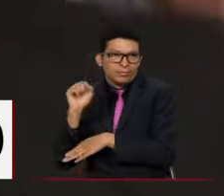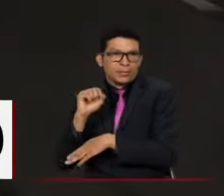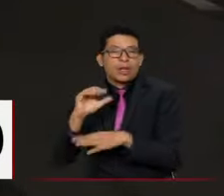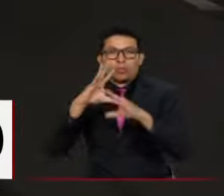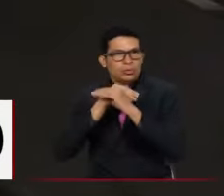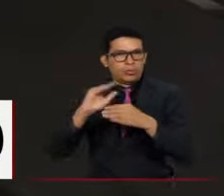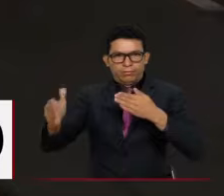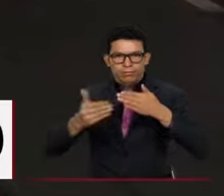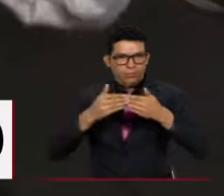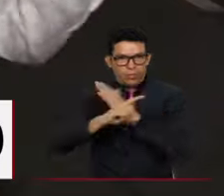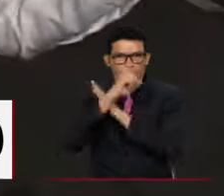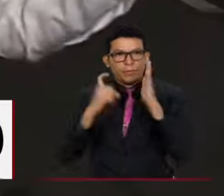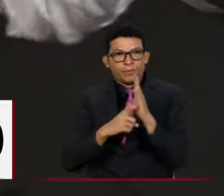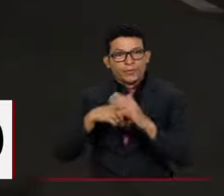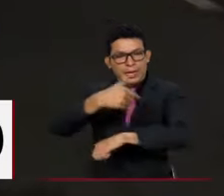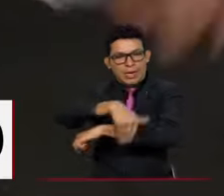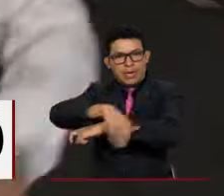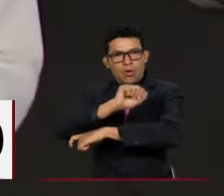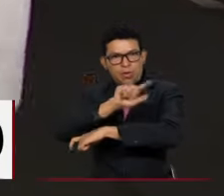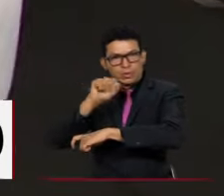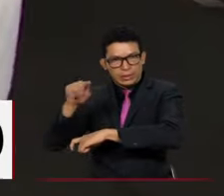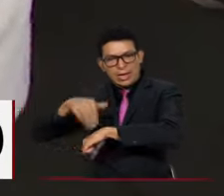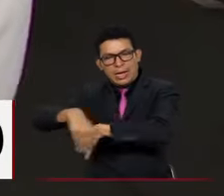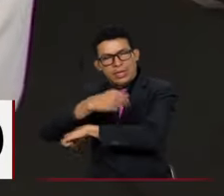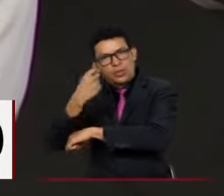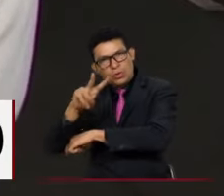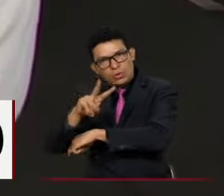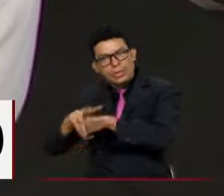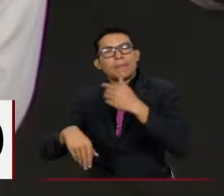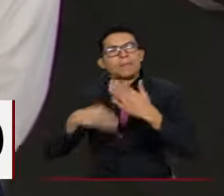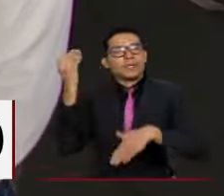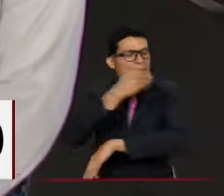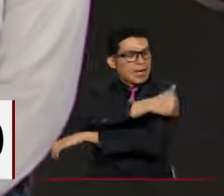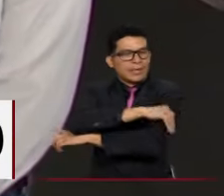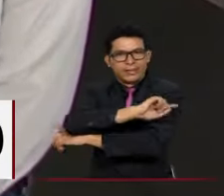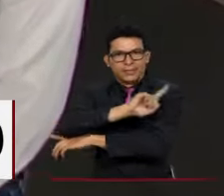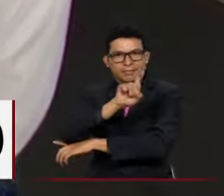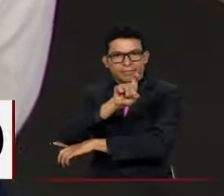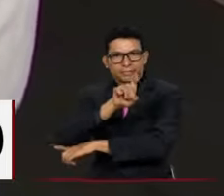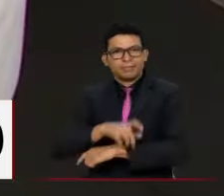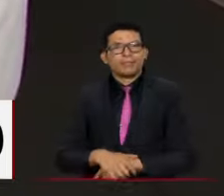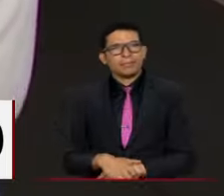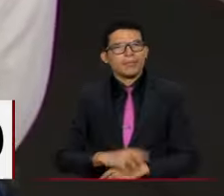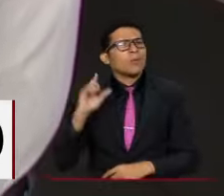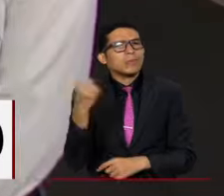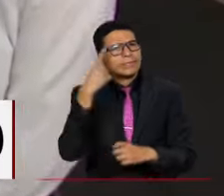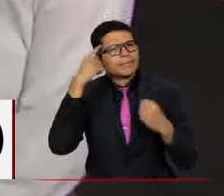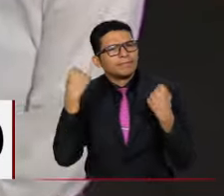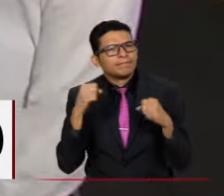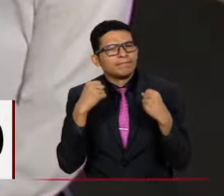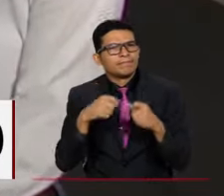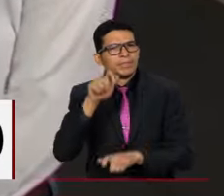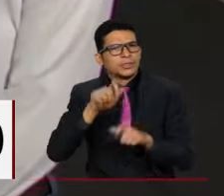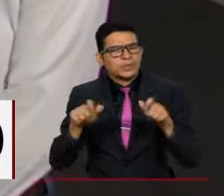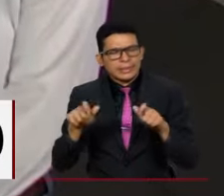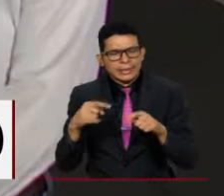totalmente tanto la calle 11 como la calle 12 a partir de la carrera sexta. Bueno, hay algo que preocupa a las personas y es el uso